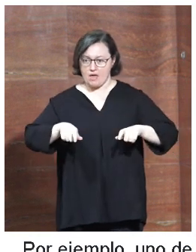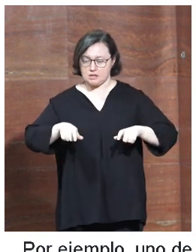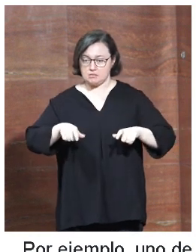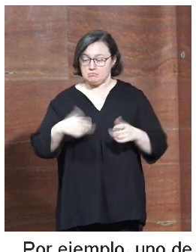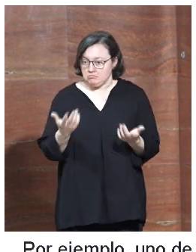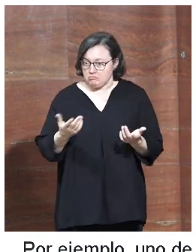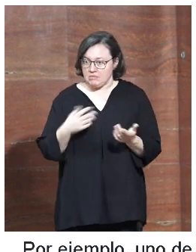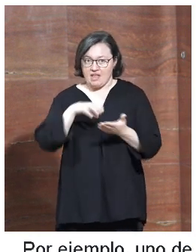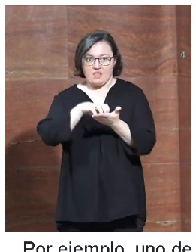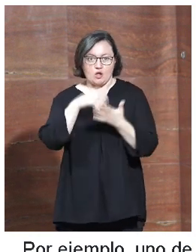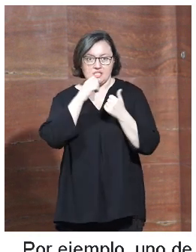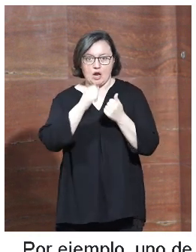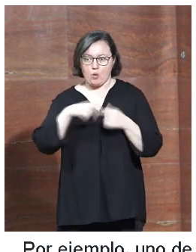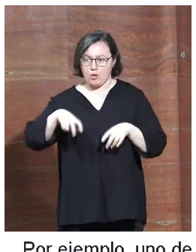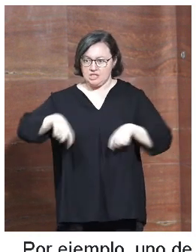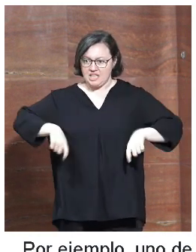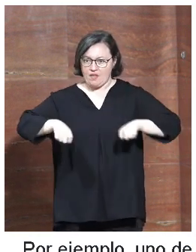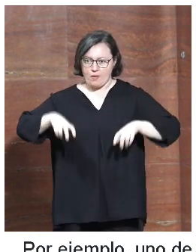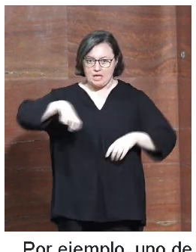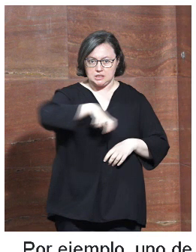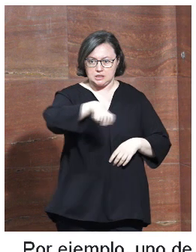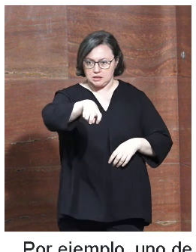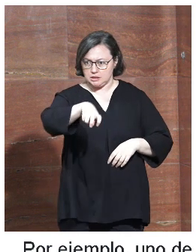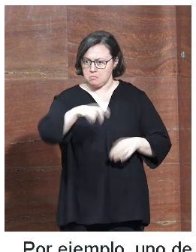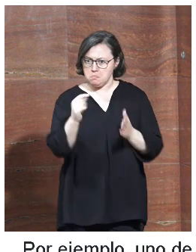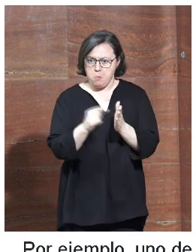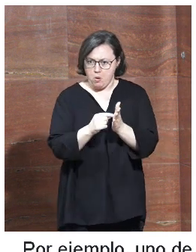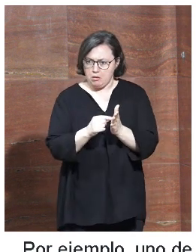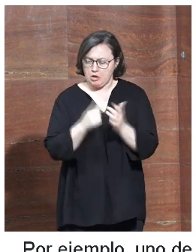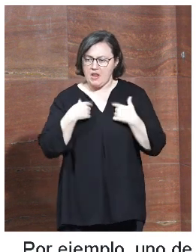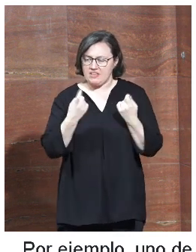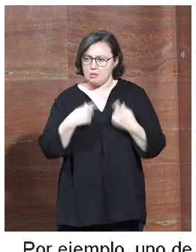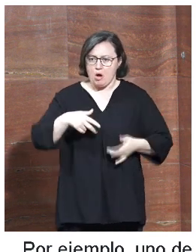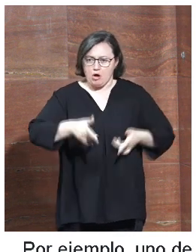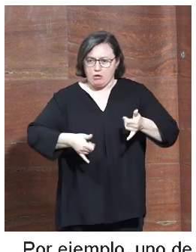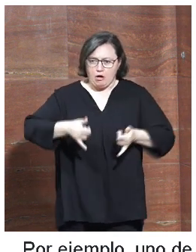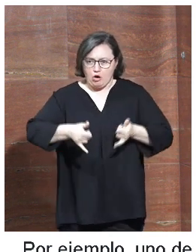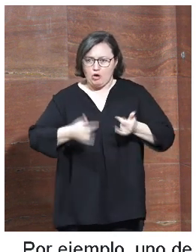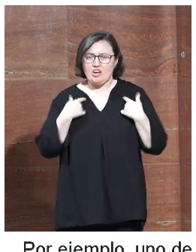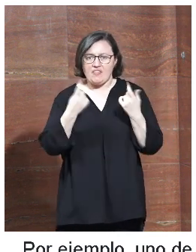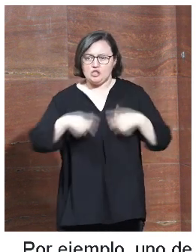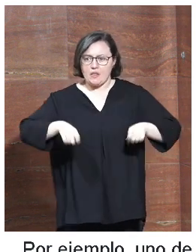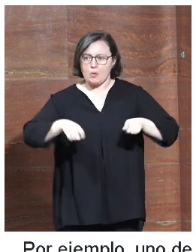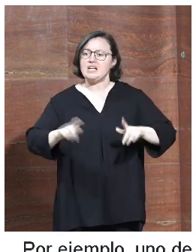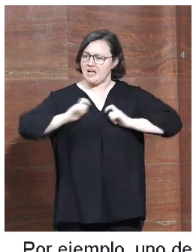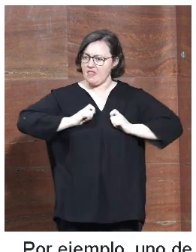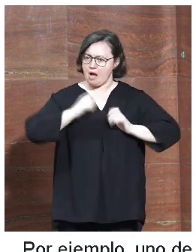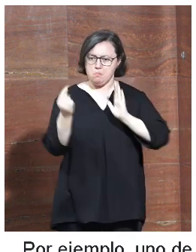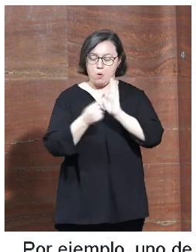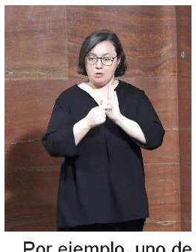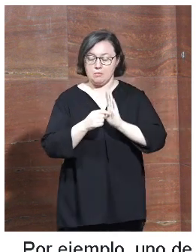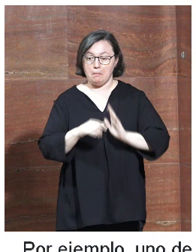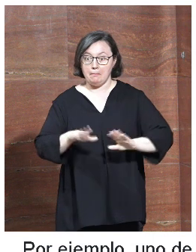nada pedir a un centro de salud una silla de ruedas, te la dan enseguida. Pero luego resulta que es muy